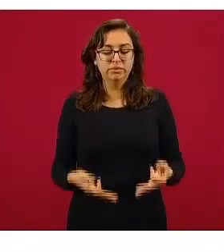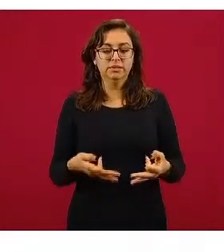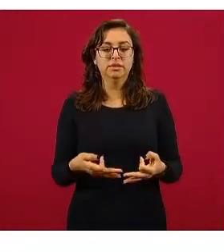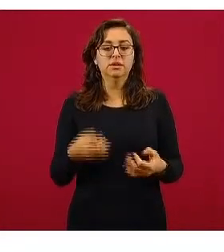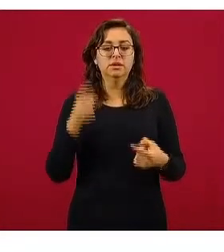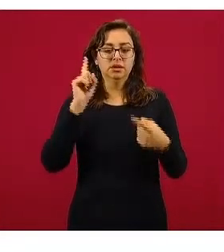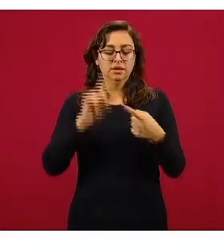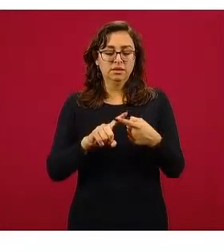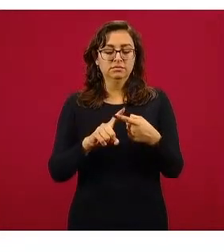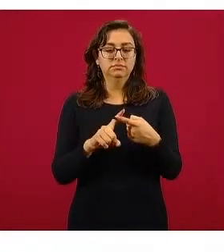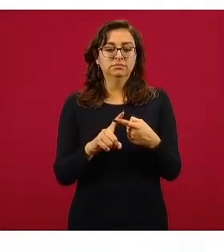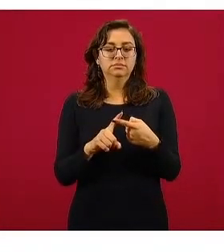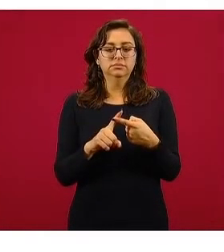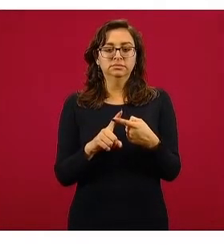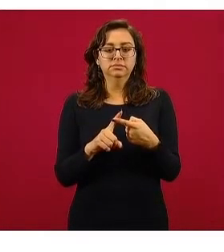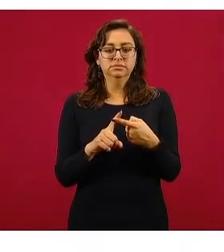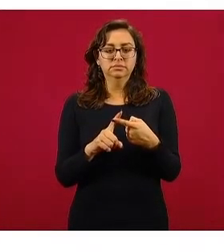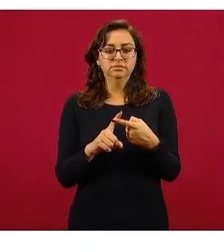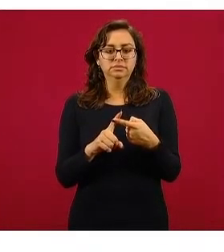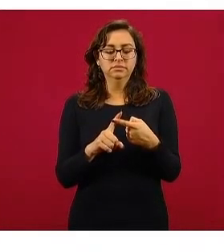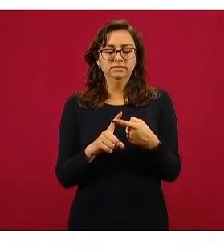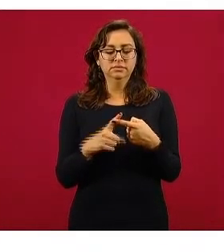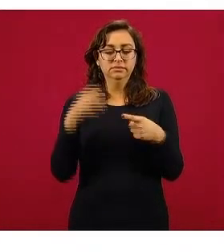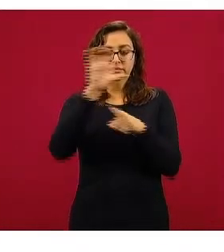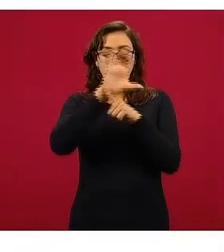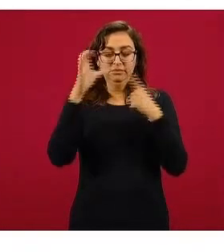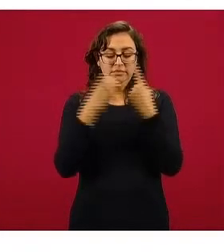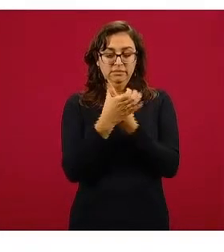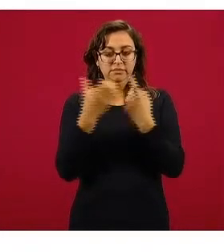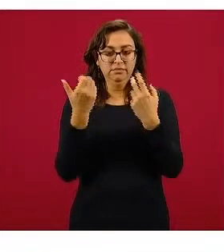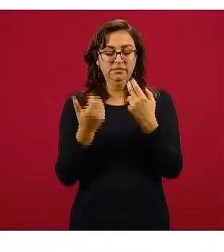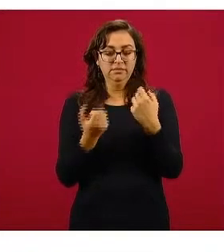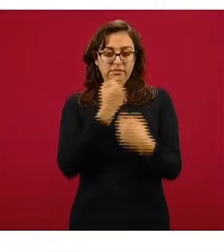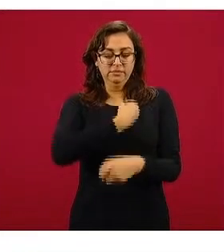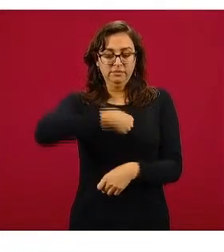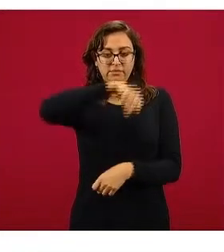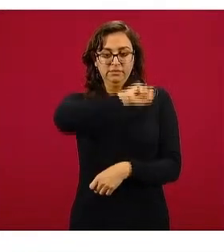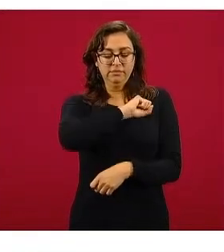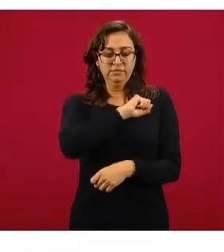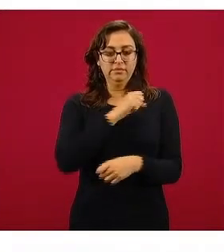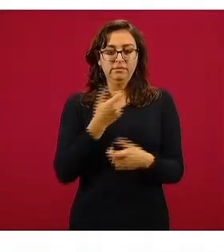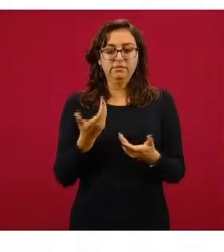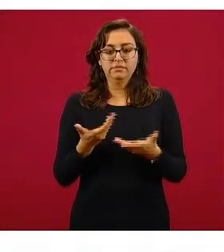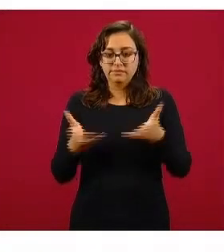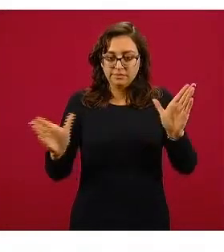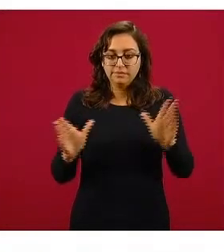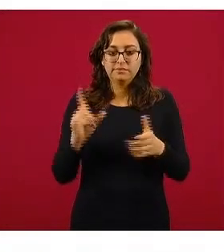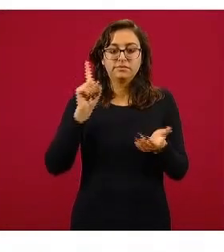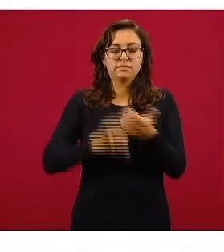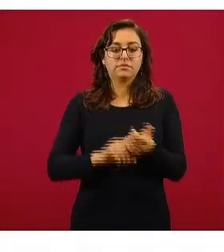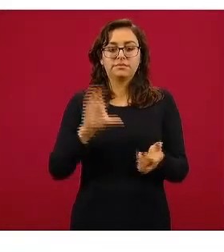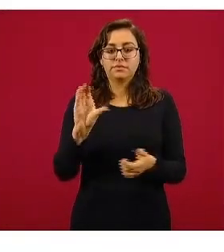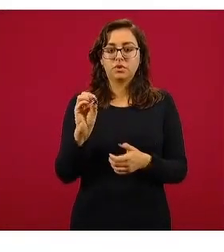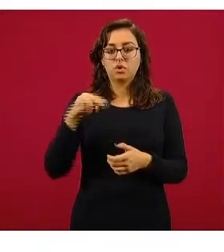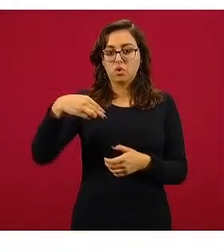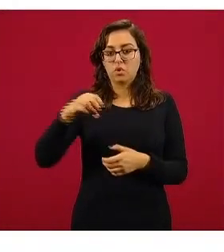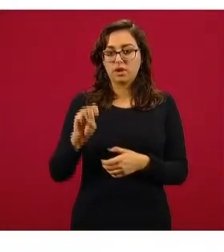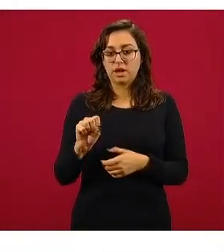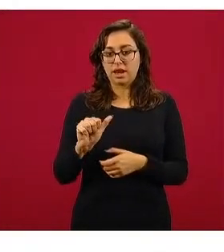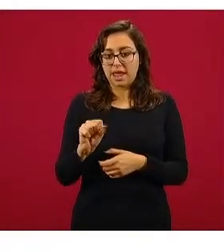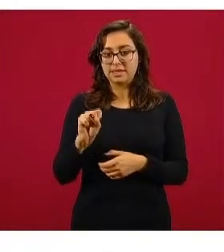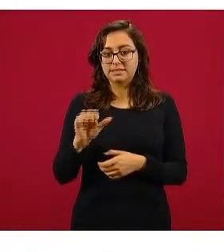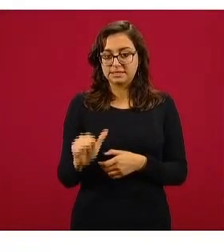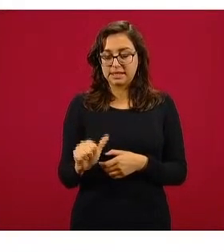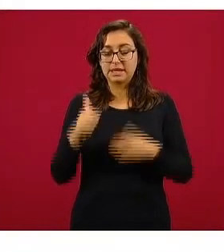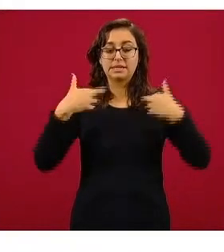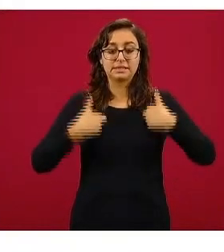tanto en la Comisión de Salud Pública del Consejo Nacional de Salud, que es el CONASA, que, como saben, está representado